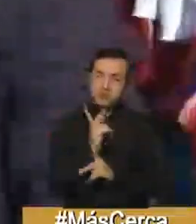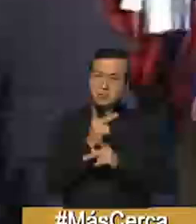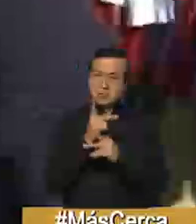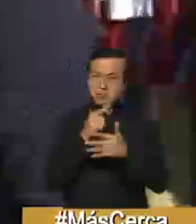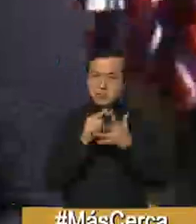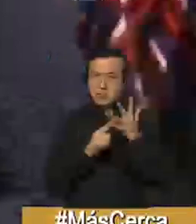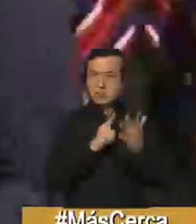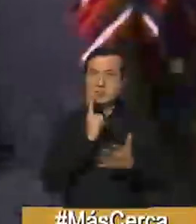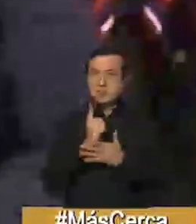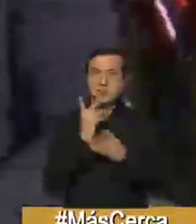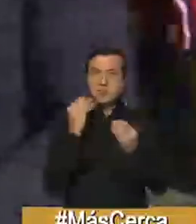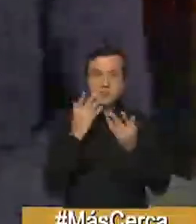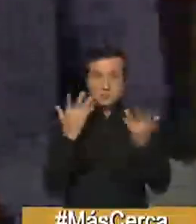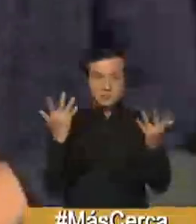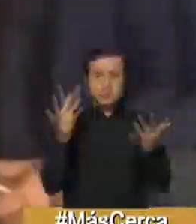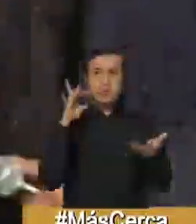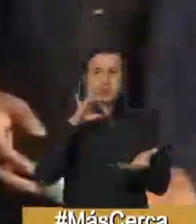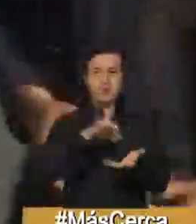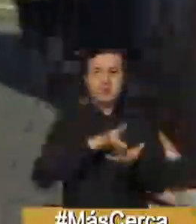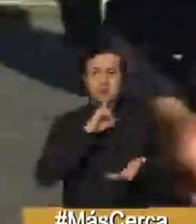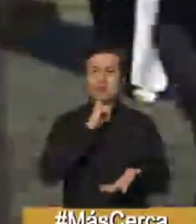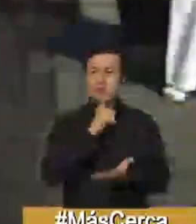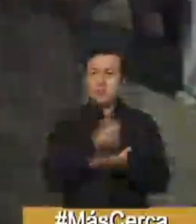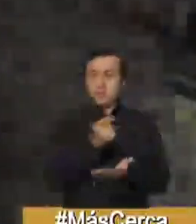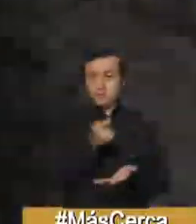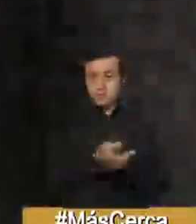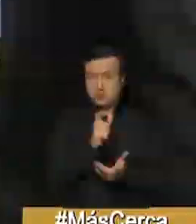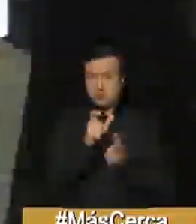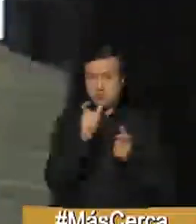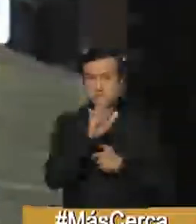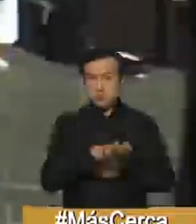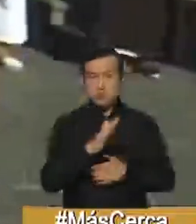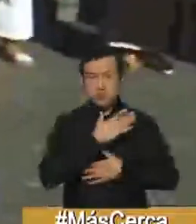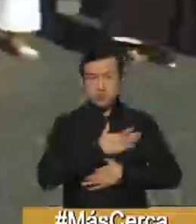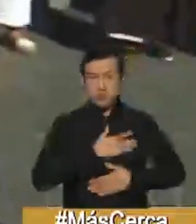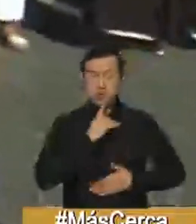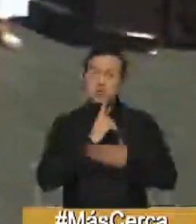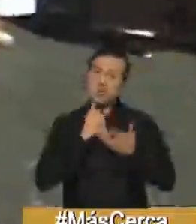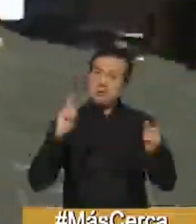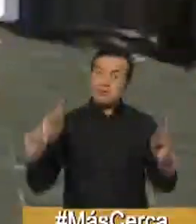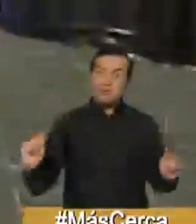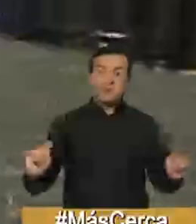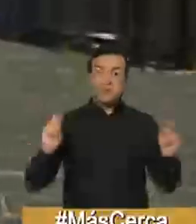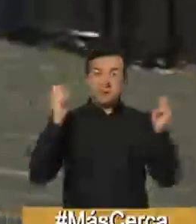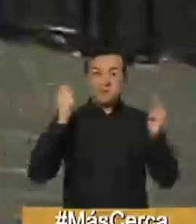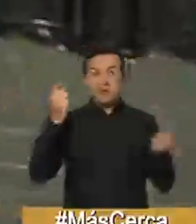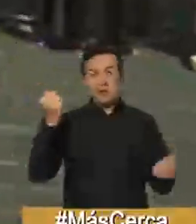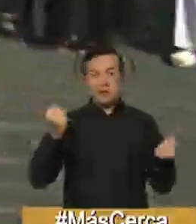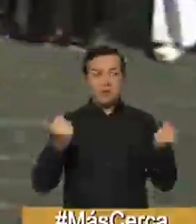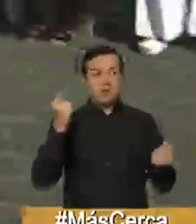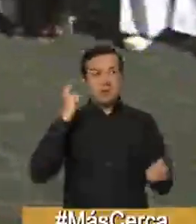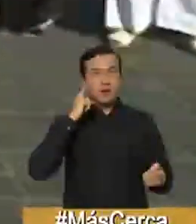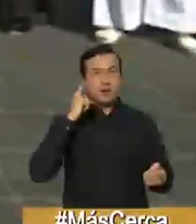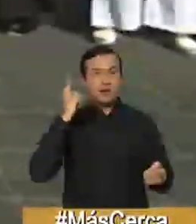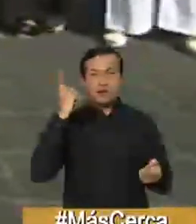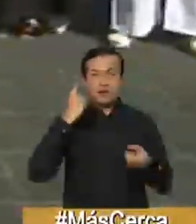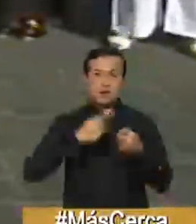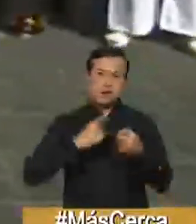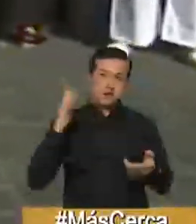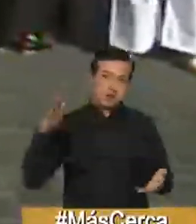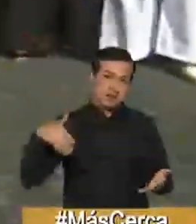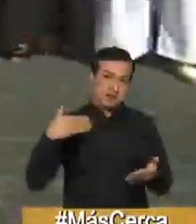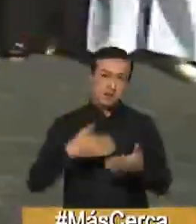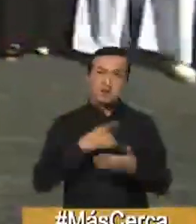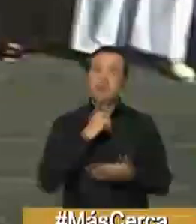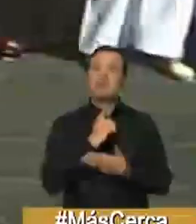No, pueden conseguir ese disco seguramente para que puedan disfrutarlo, ¿no? En esas fiestas, poner en el carro mientras estamos bajando desde Quito acá a San